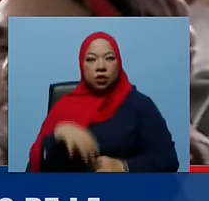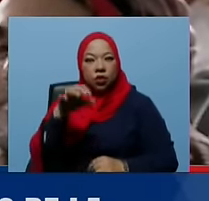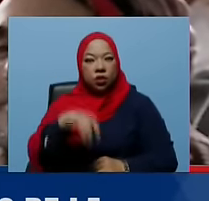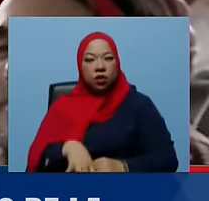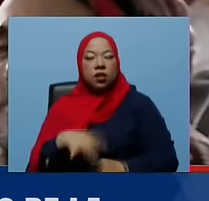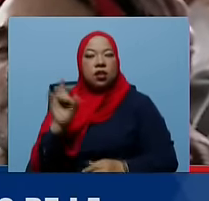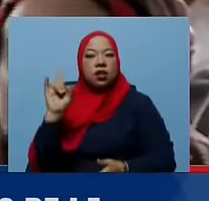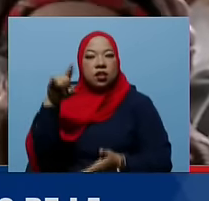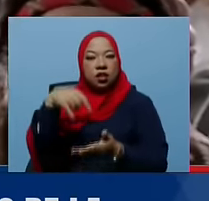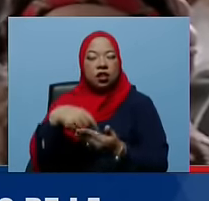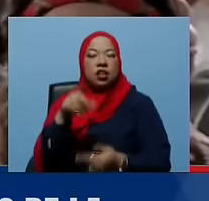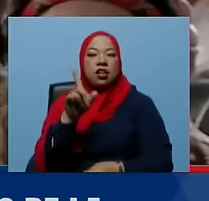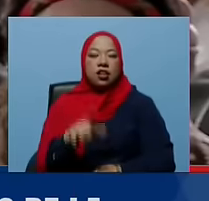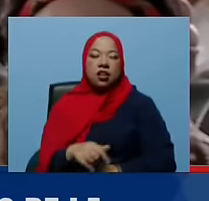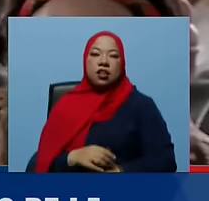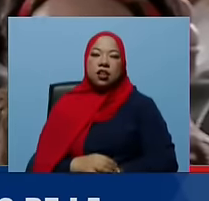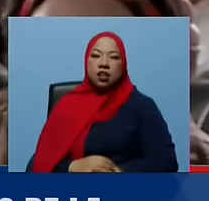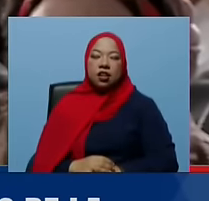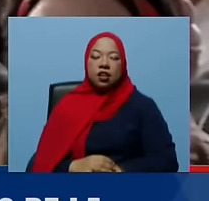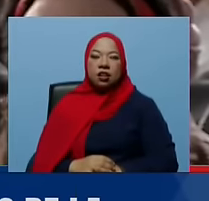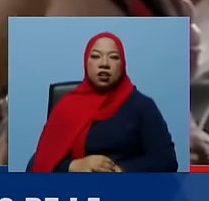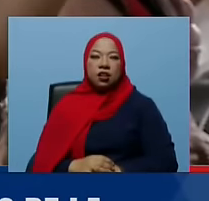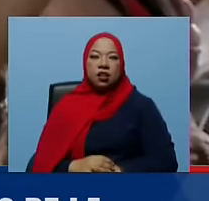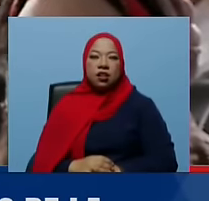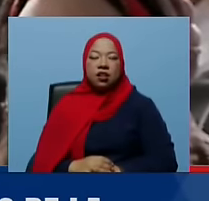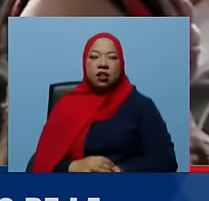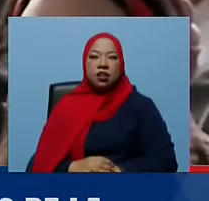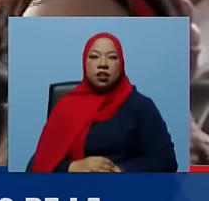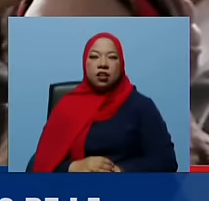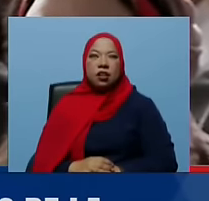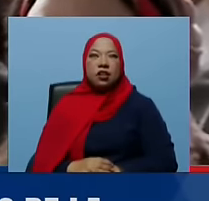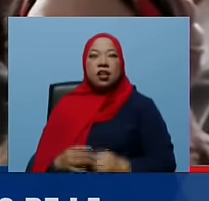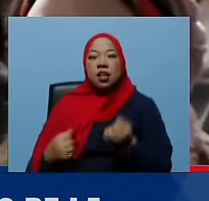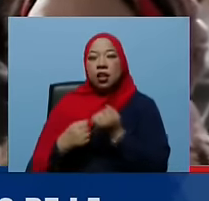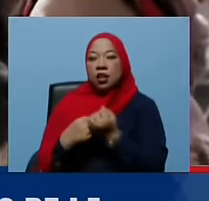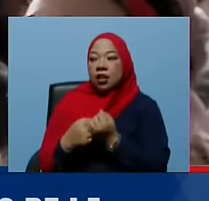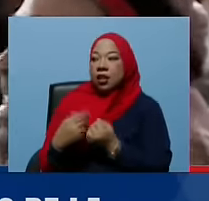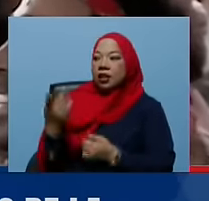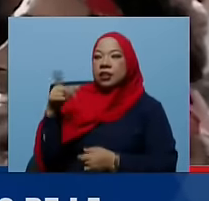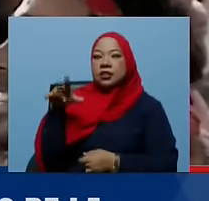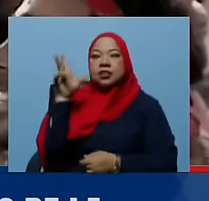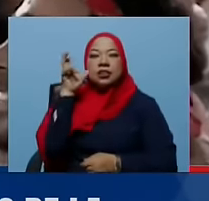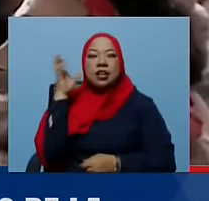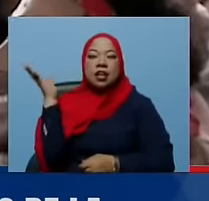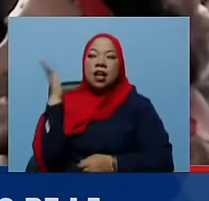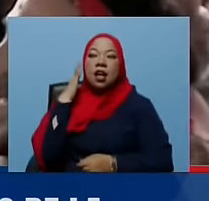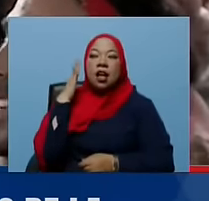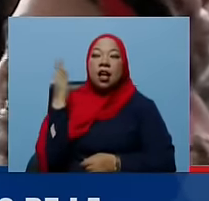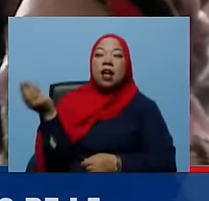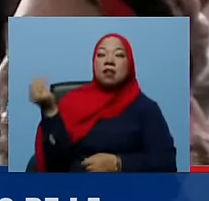el estado Carabobo también. Lara, bueno, sópleme aquí, ayúdeme que ustedes saben más que yo.